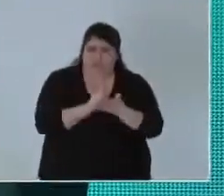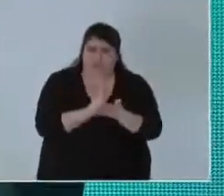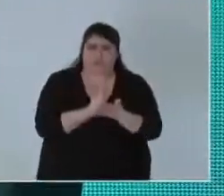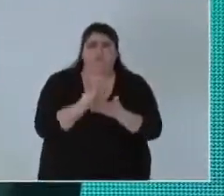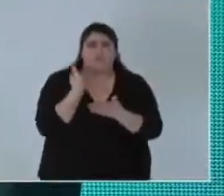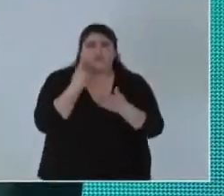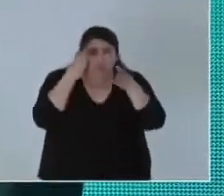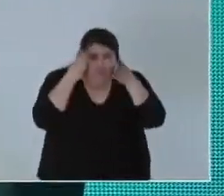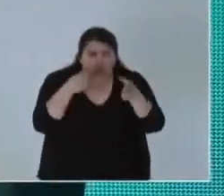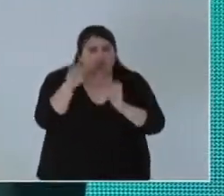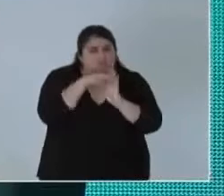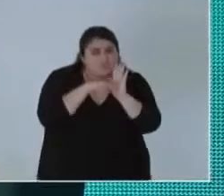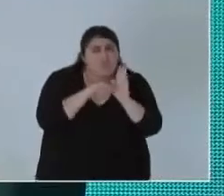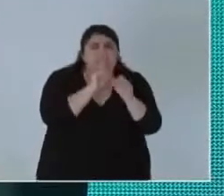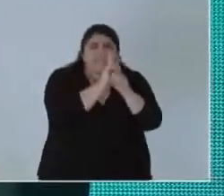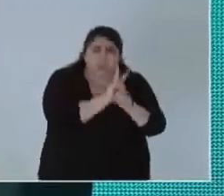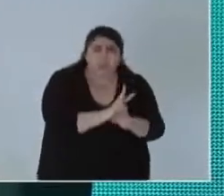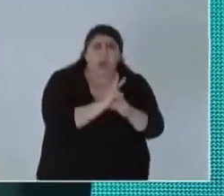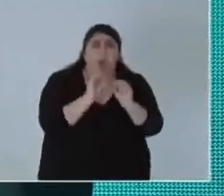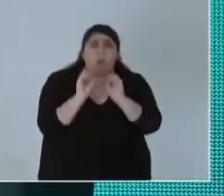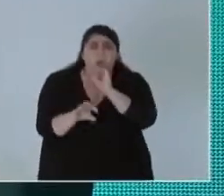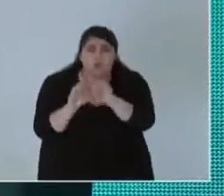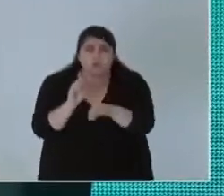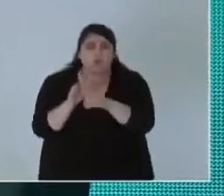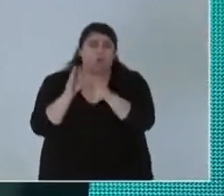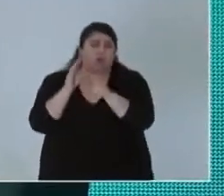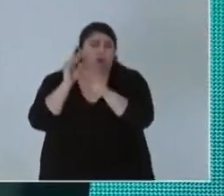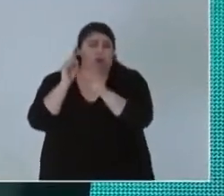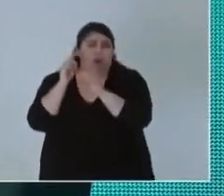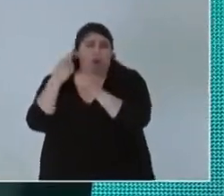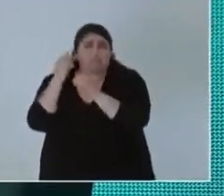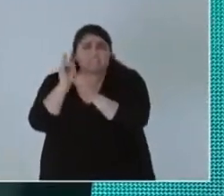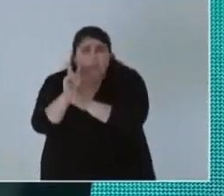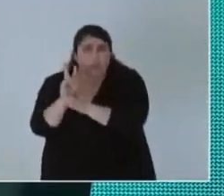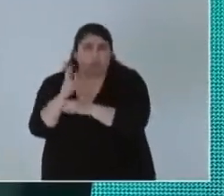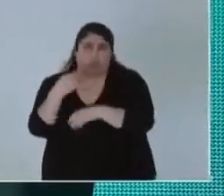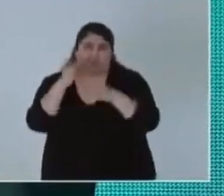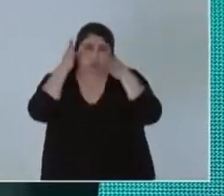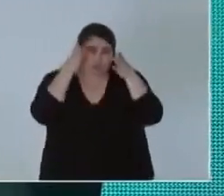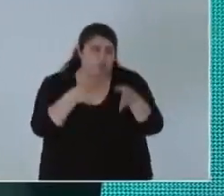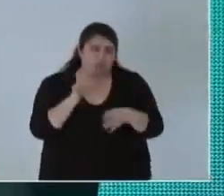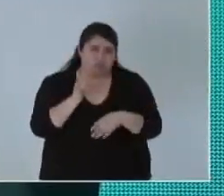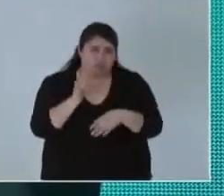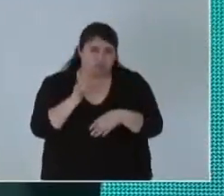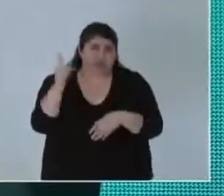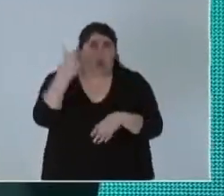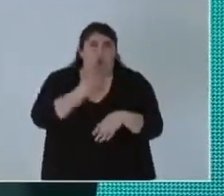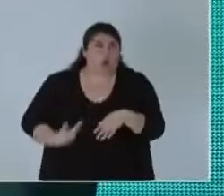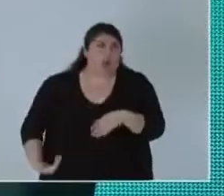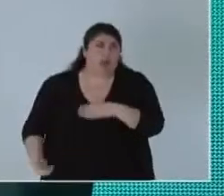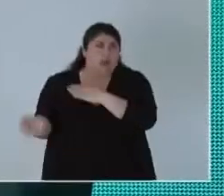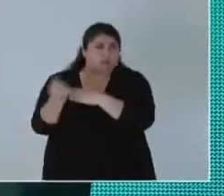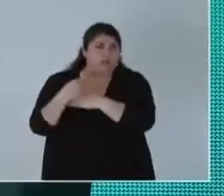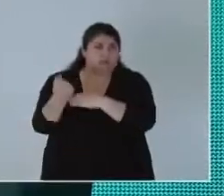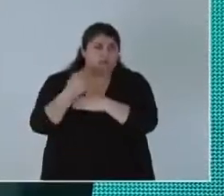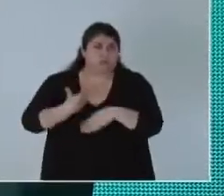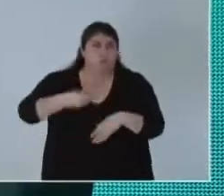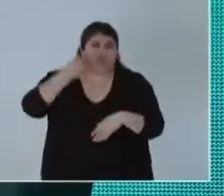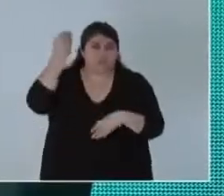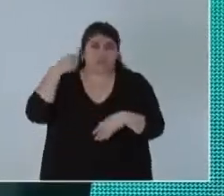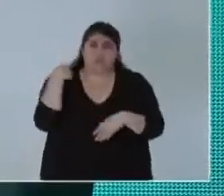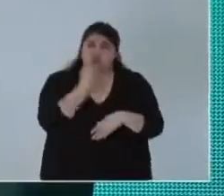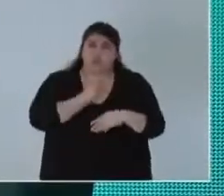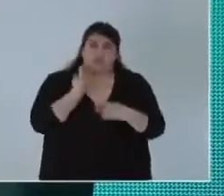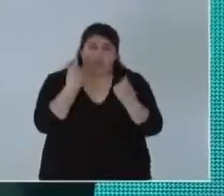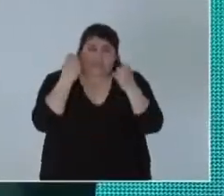enfocarse en las veredas, en la seguridad y en la basura. No podemos seguir apoyando un gobierno que nos descuida hace mucho tiempo. Nos dejan de lado. Necesitamos